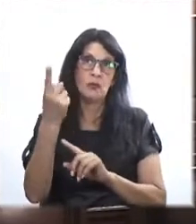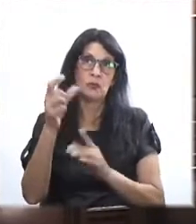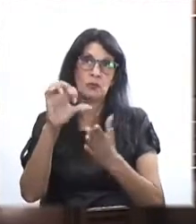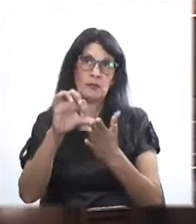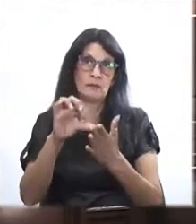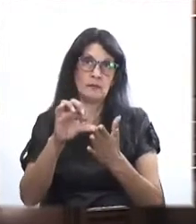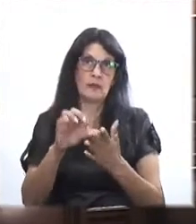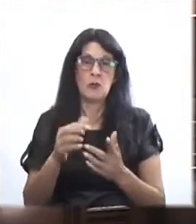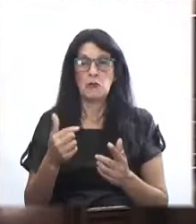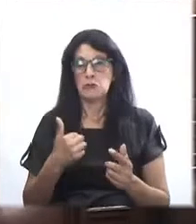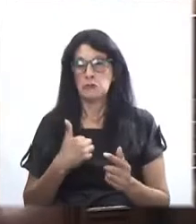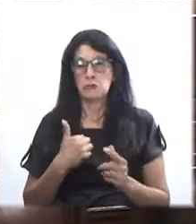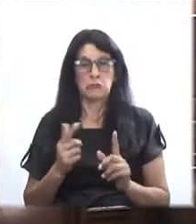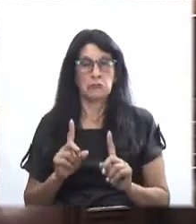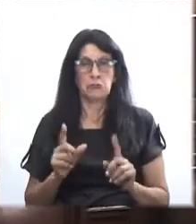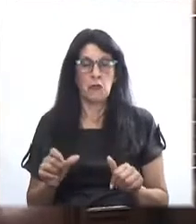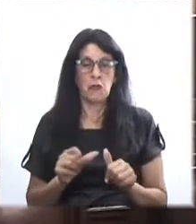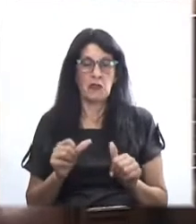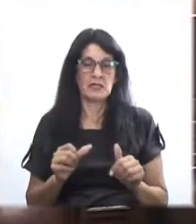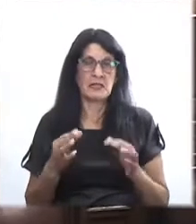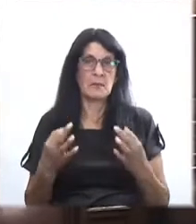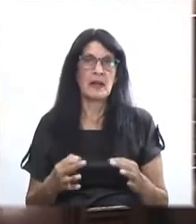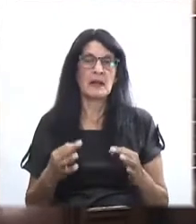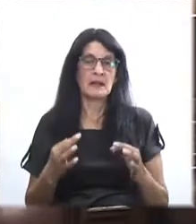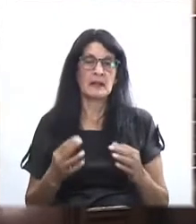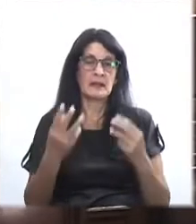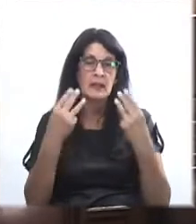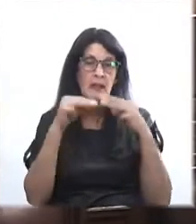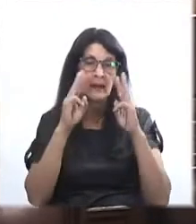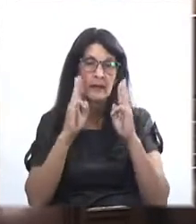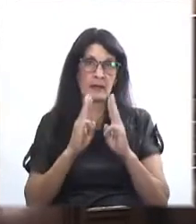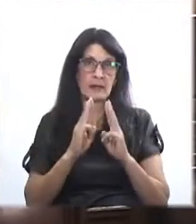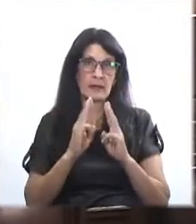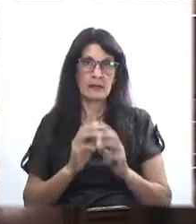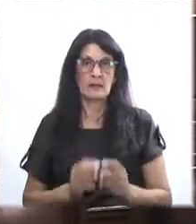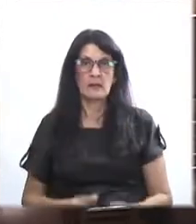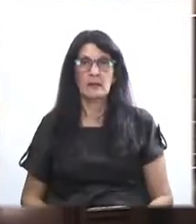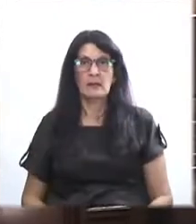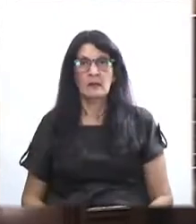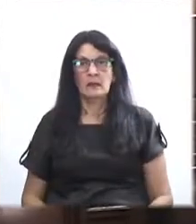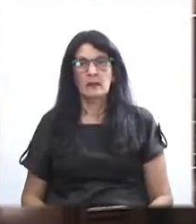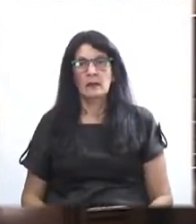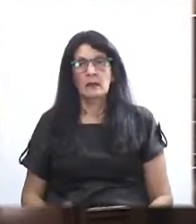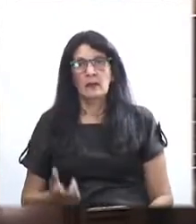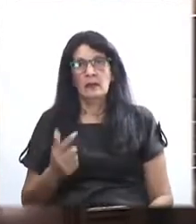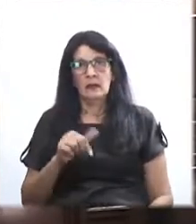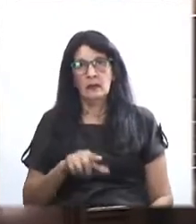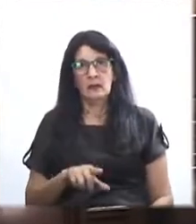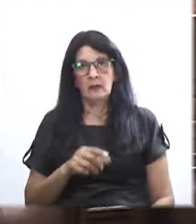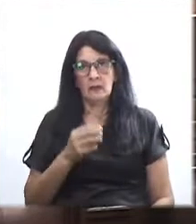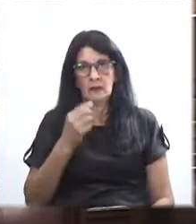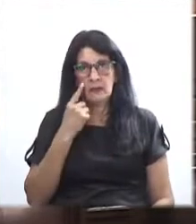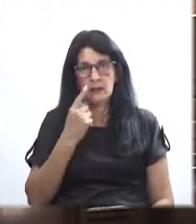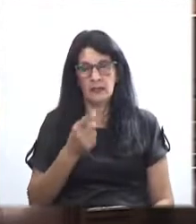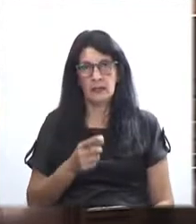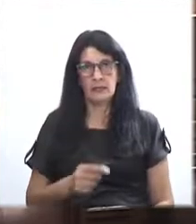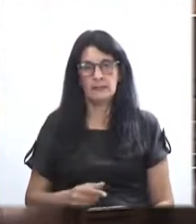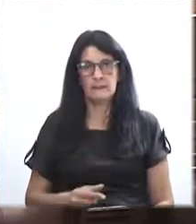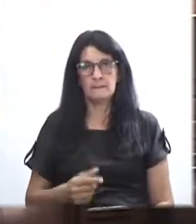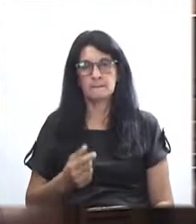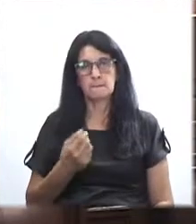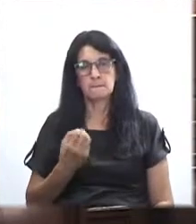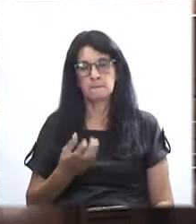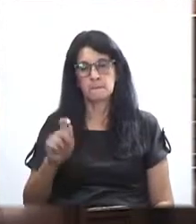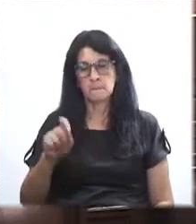yo no voy a ser más realista que el rey y decir que no existen, porque los estoy viendo. Entonces el